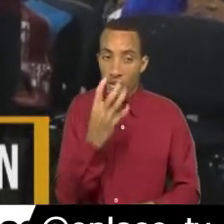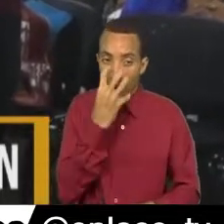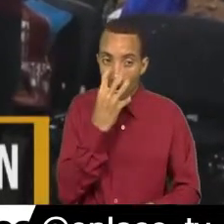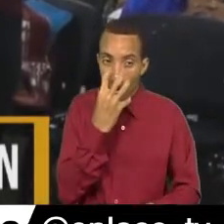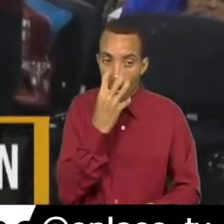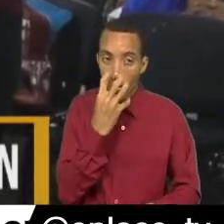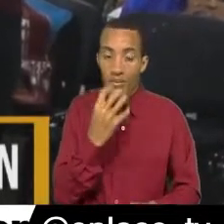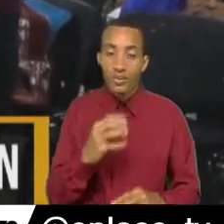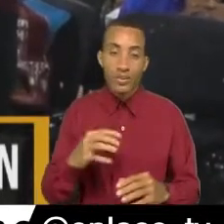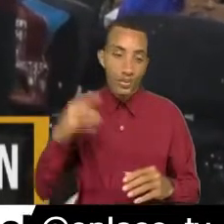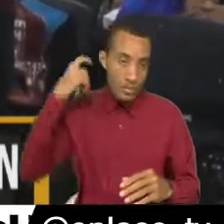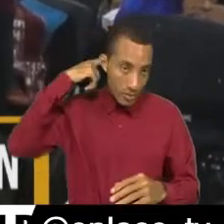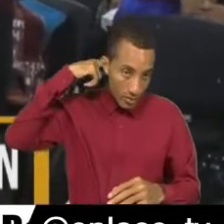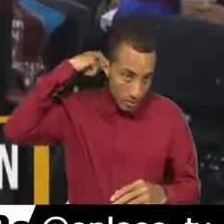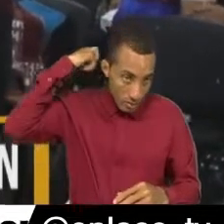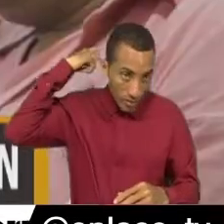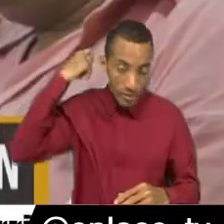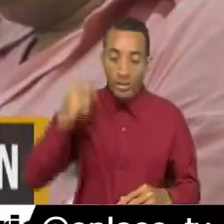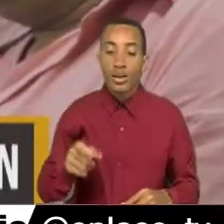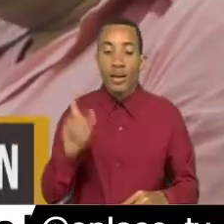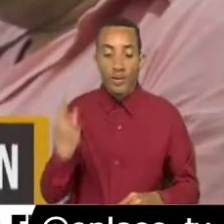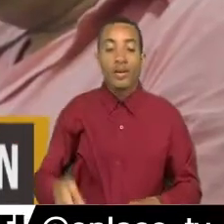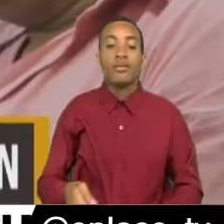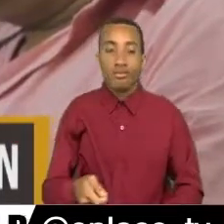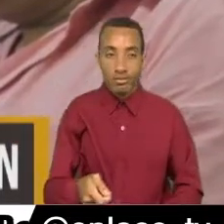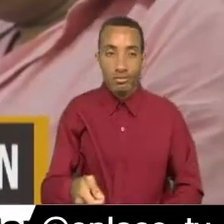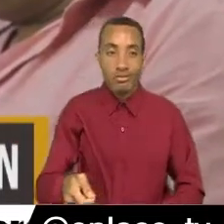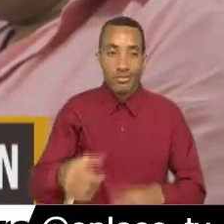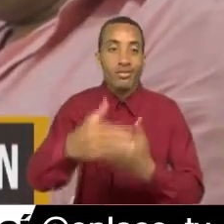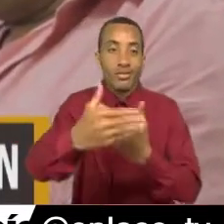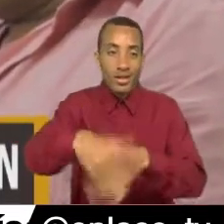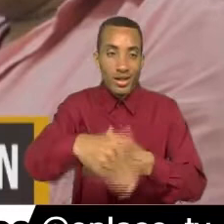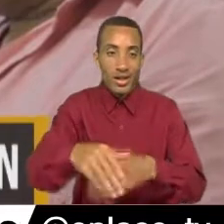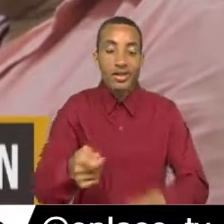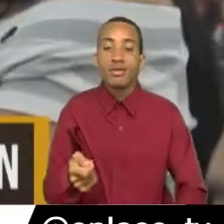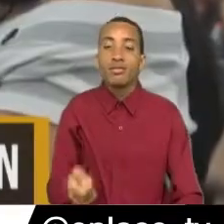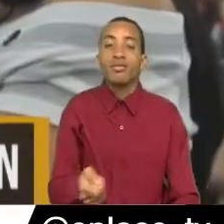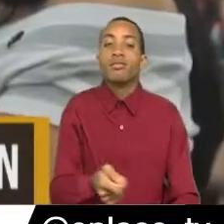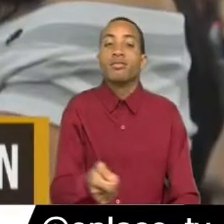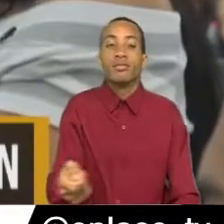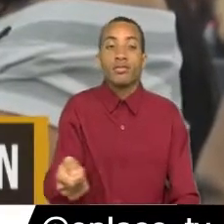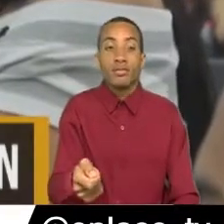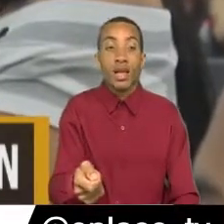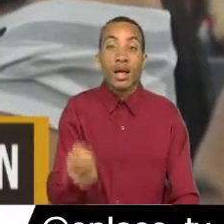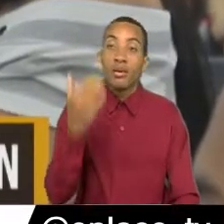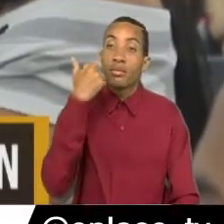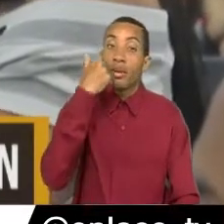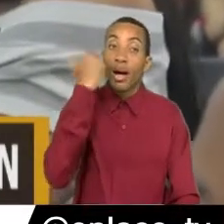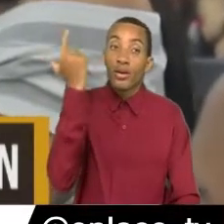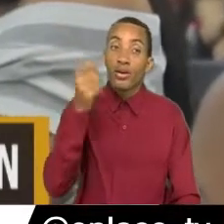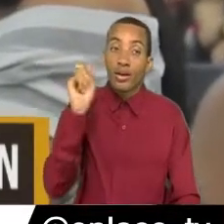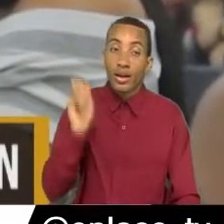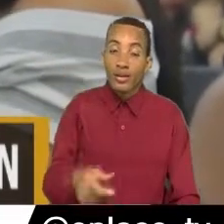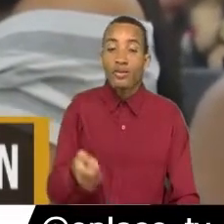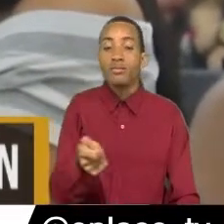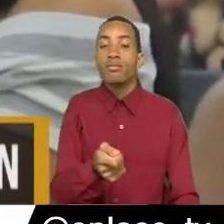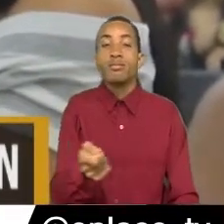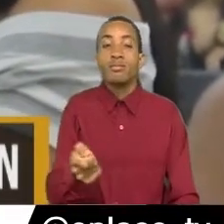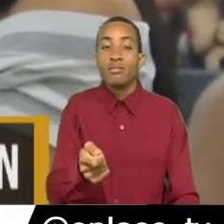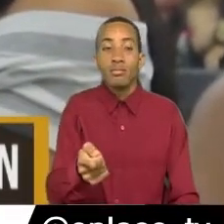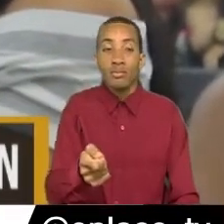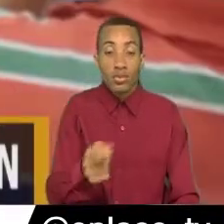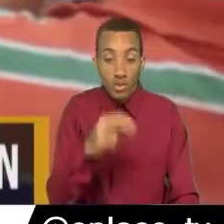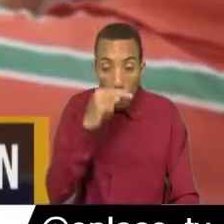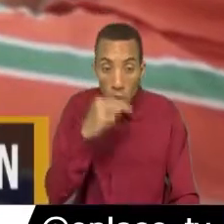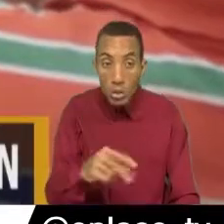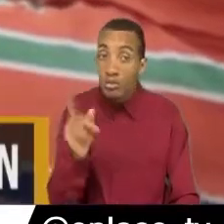el bozal, y si además de eso debe ser conducido por una persona adulta. Y también llevar la bolsa